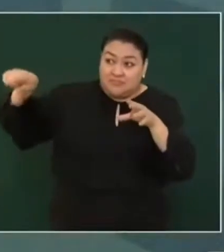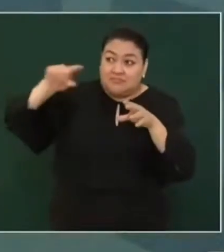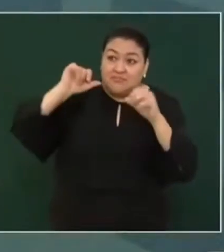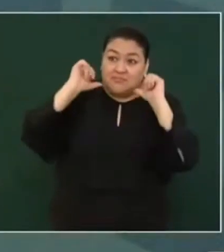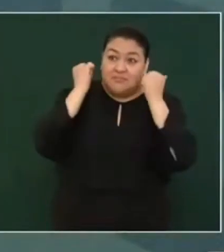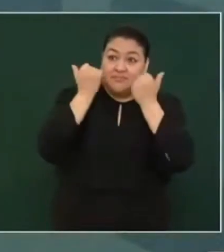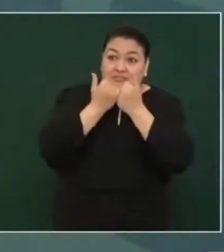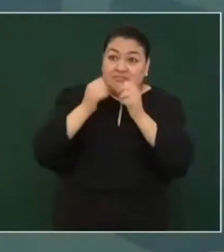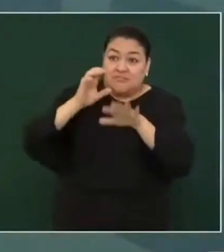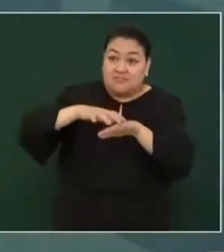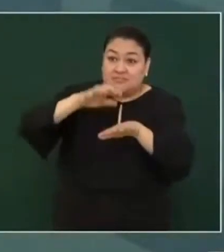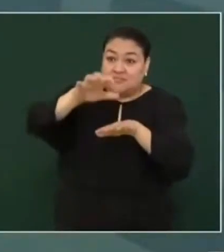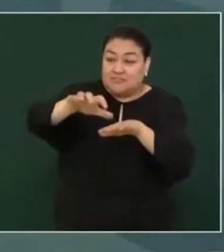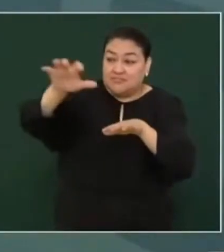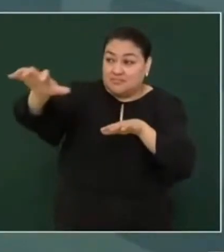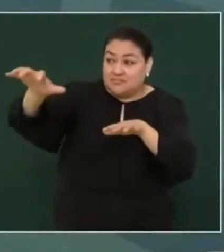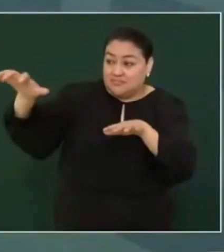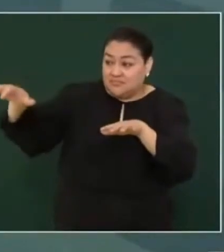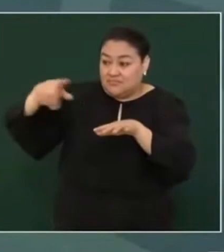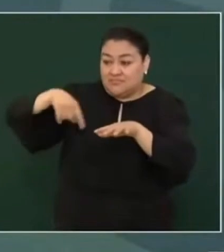gubernamentales, entre comillas,